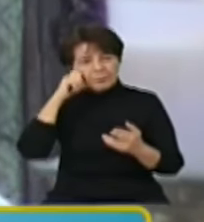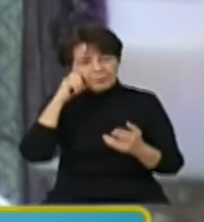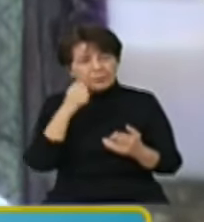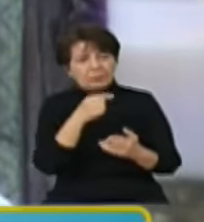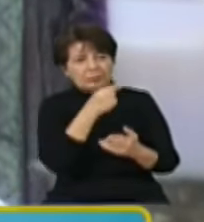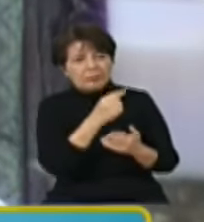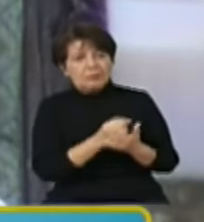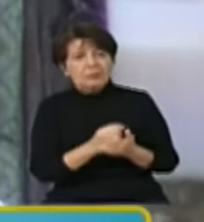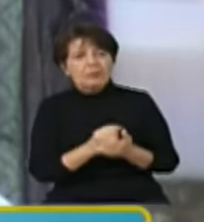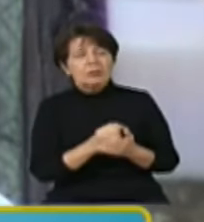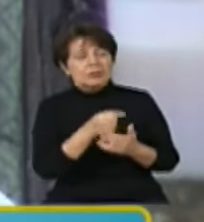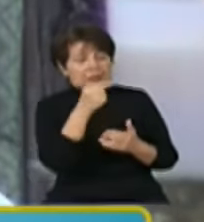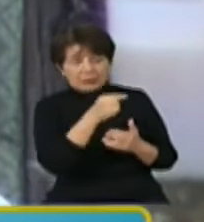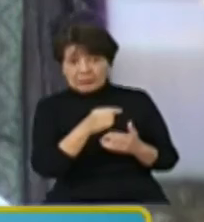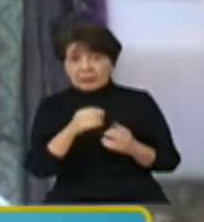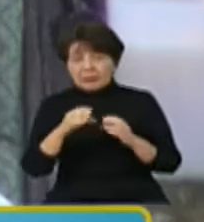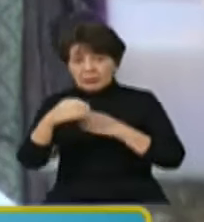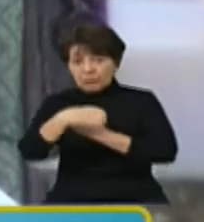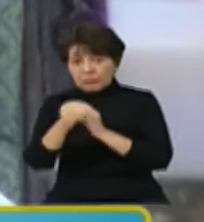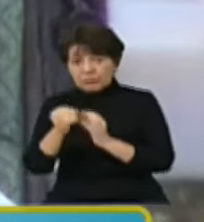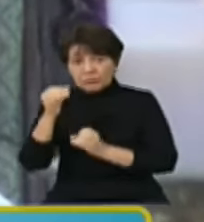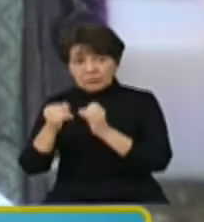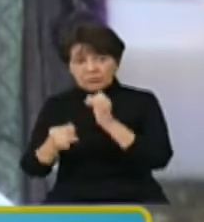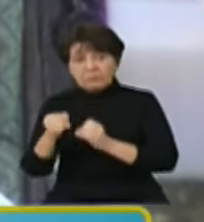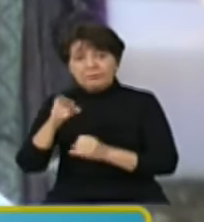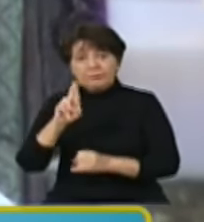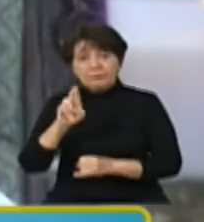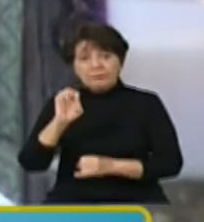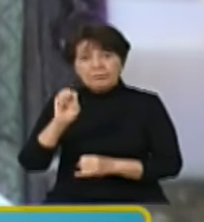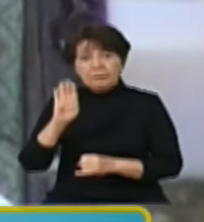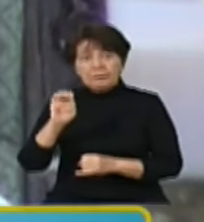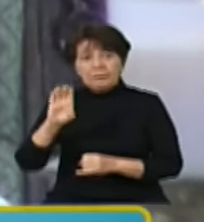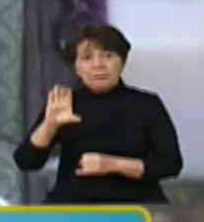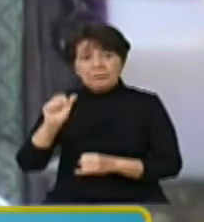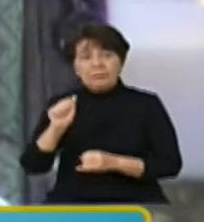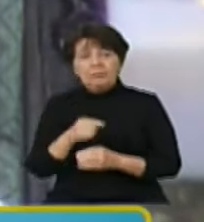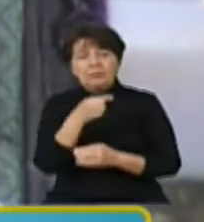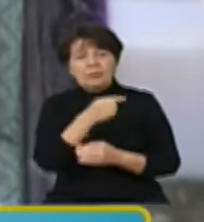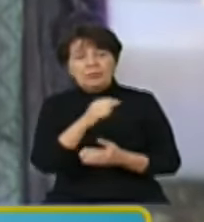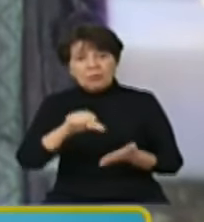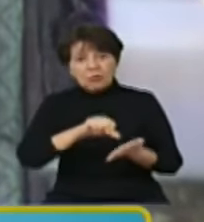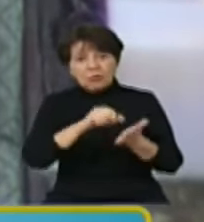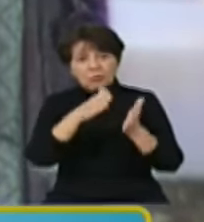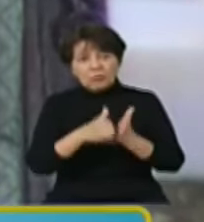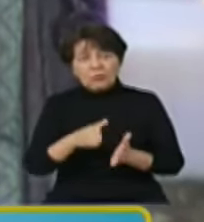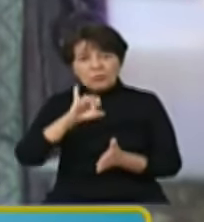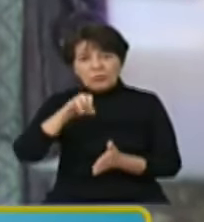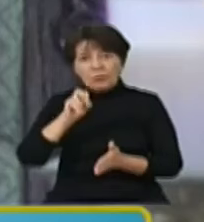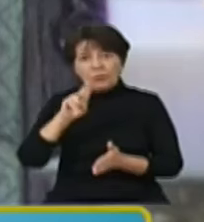excelentísima presidenta de la Corte Suprema, doña Rebeca, ilustrísimo señor alcalde, don